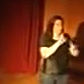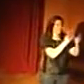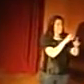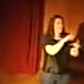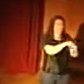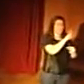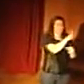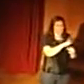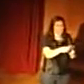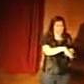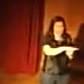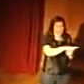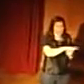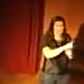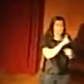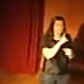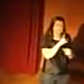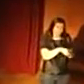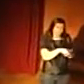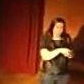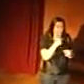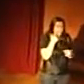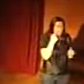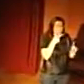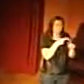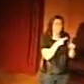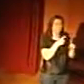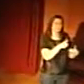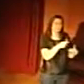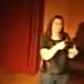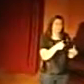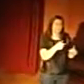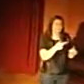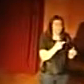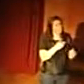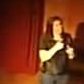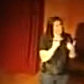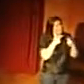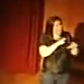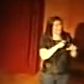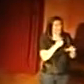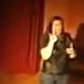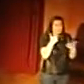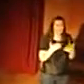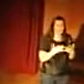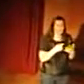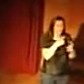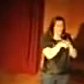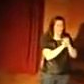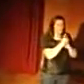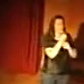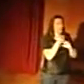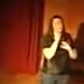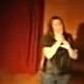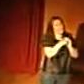prurito de eh Elevar la categoría artística de un género Aparentemente imitativo como es el